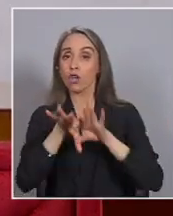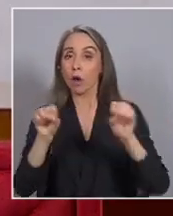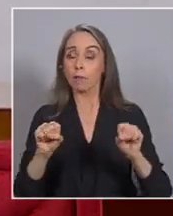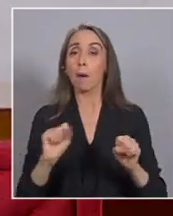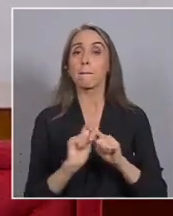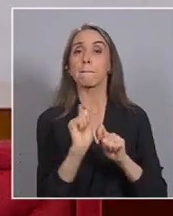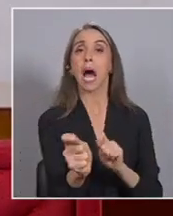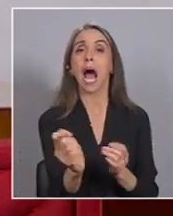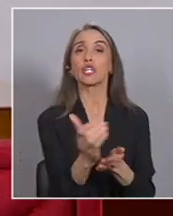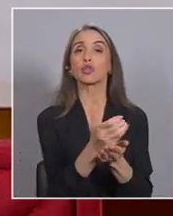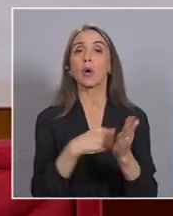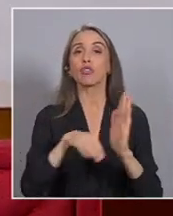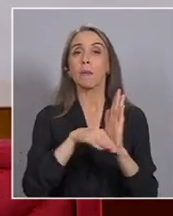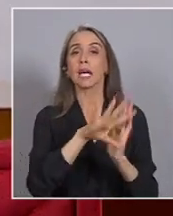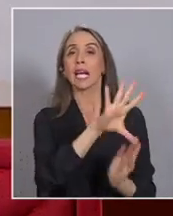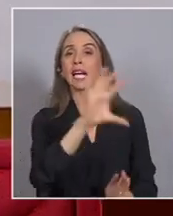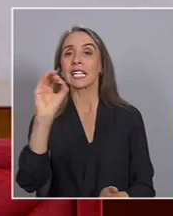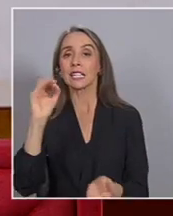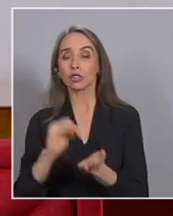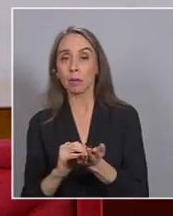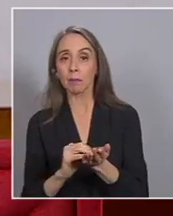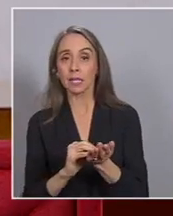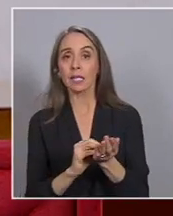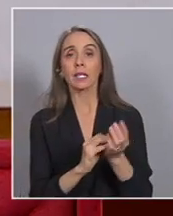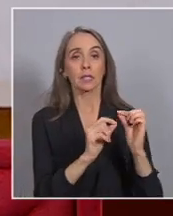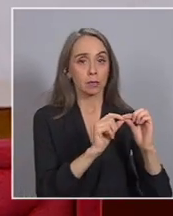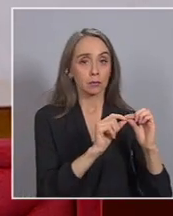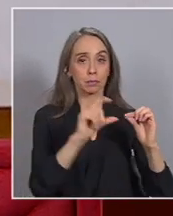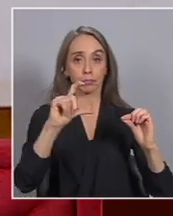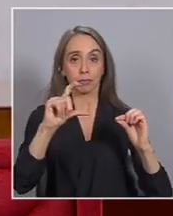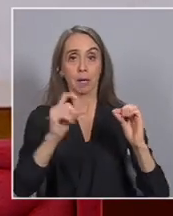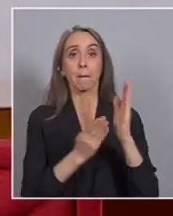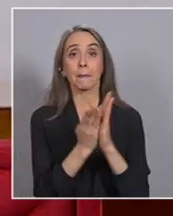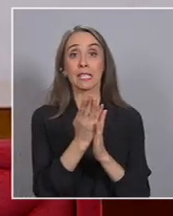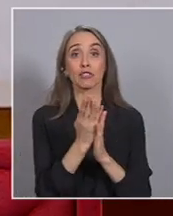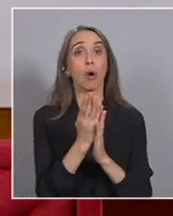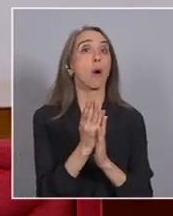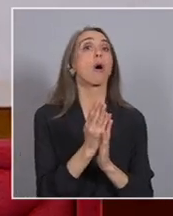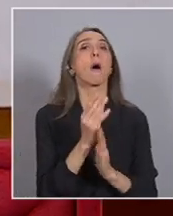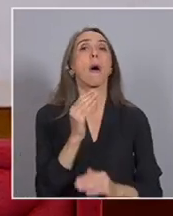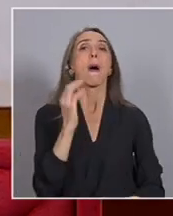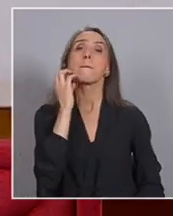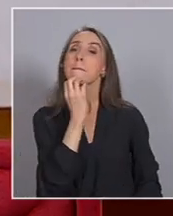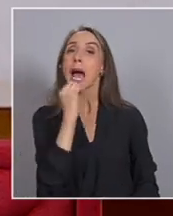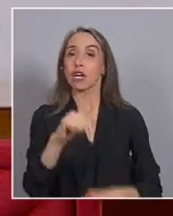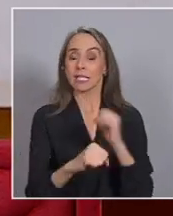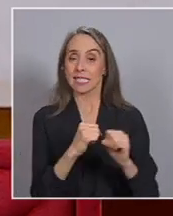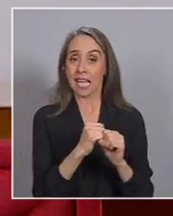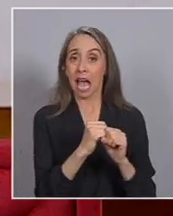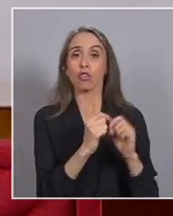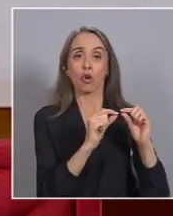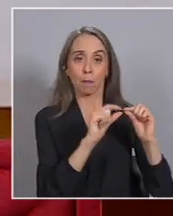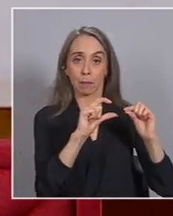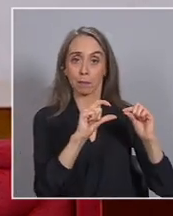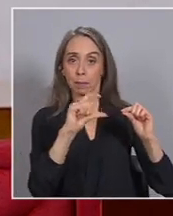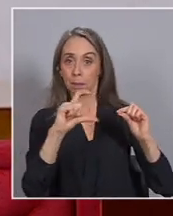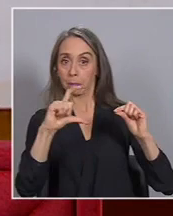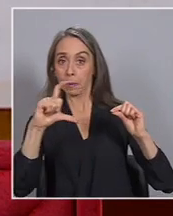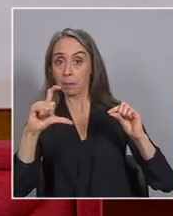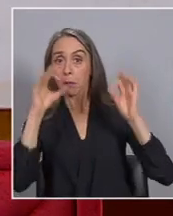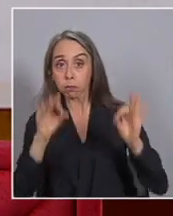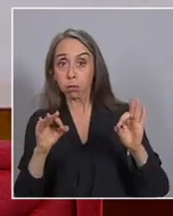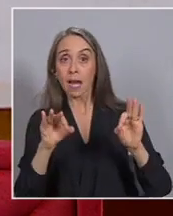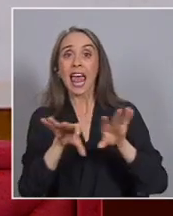sueldo mínimo de 500.000 pesos mediante un incremento que empezó a regir en mayo de este año y que estará totalmente vigente